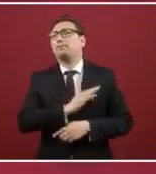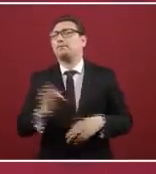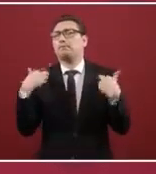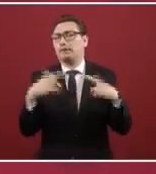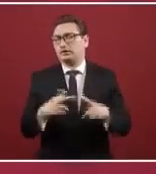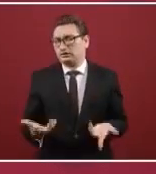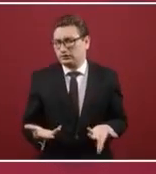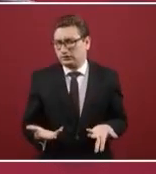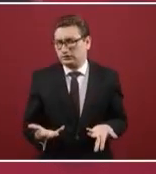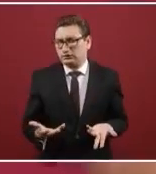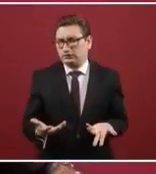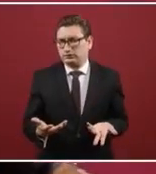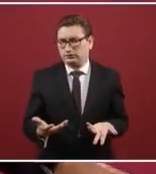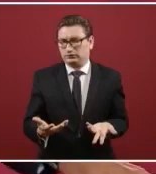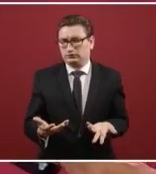Era